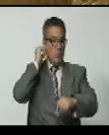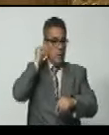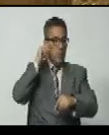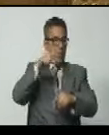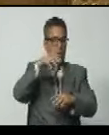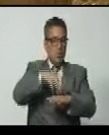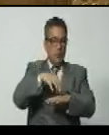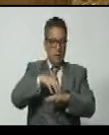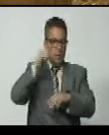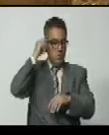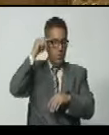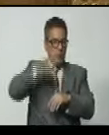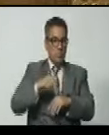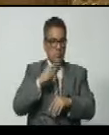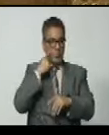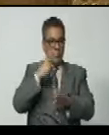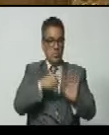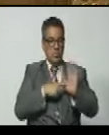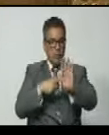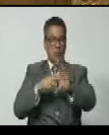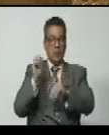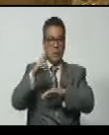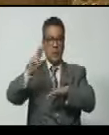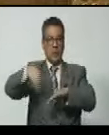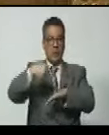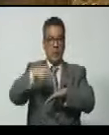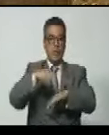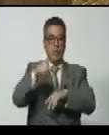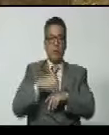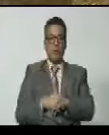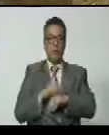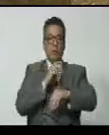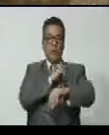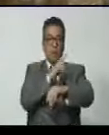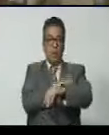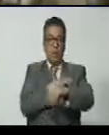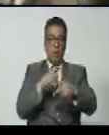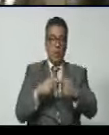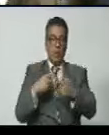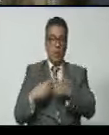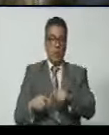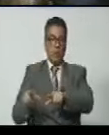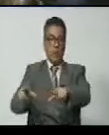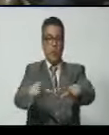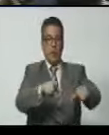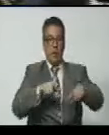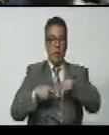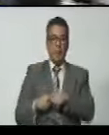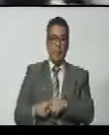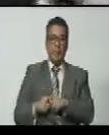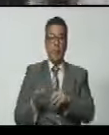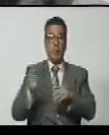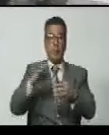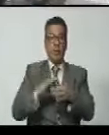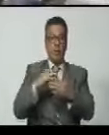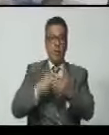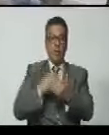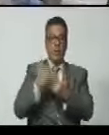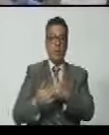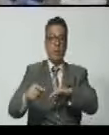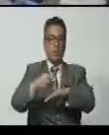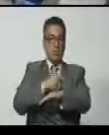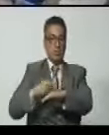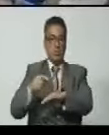decisión, hoy un reflejo en nuestra Asamblea Nacional, en el Poder Ejecutivo y en todos los espacios. Somos parte de un plan de